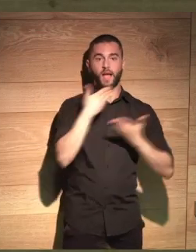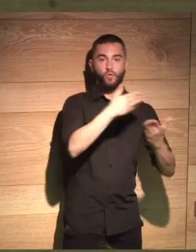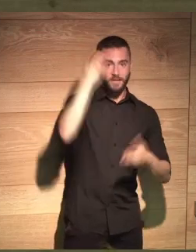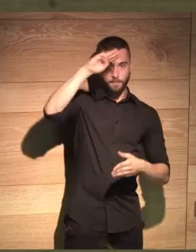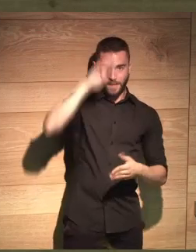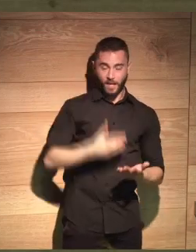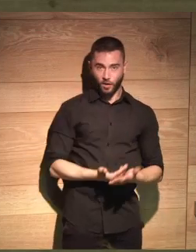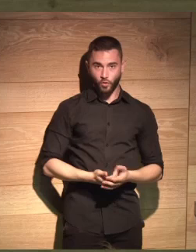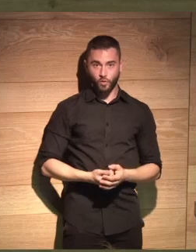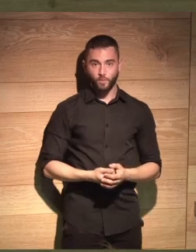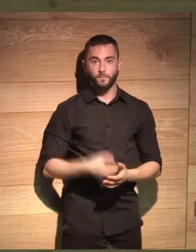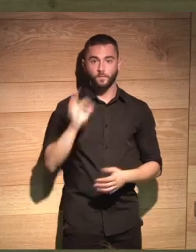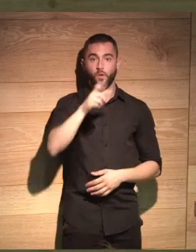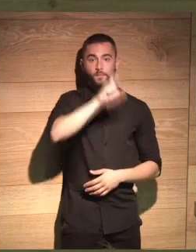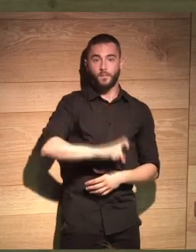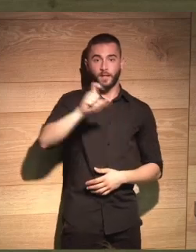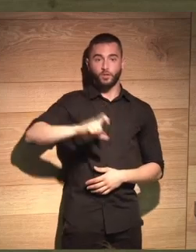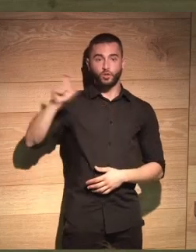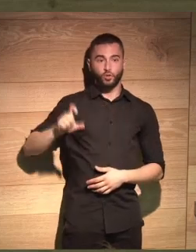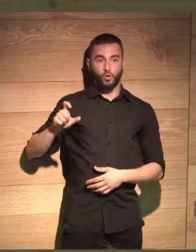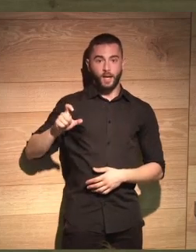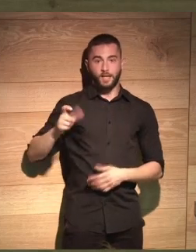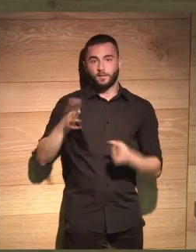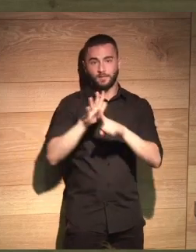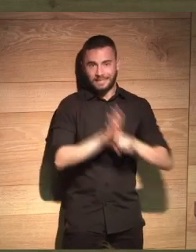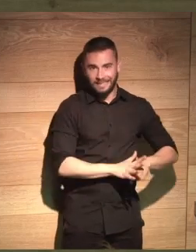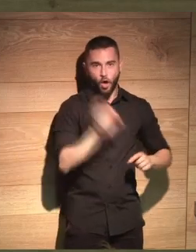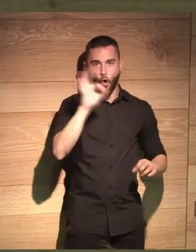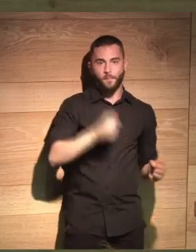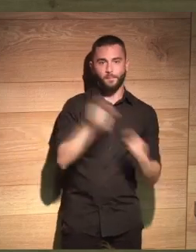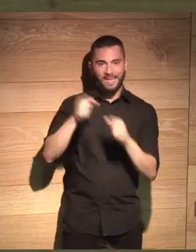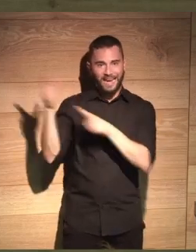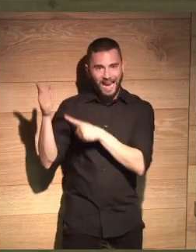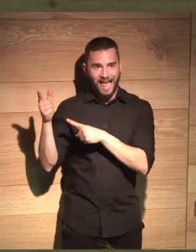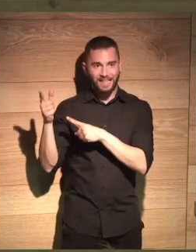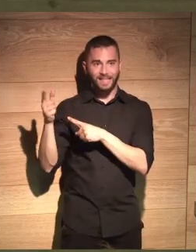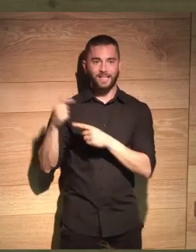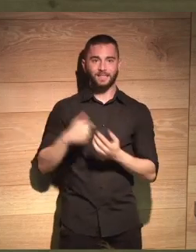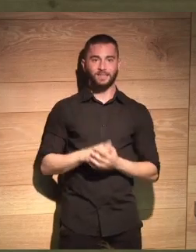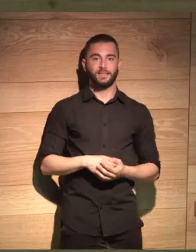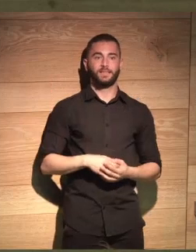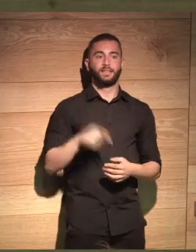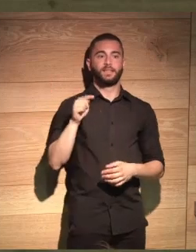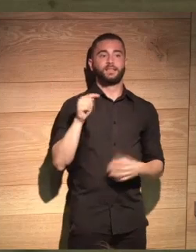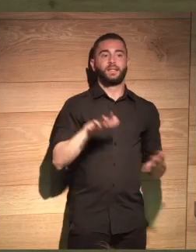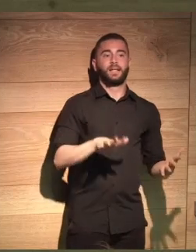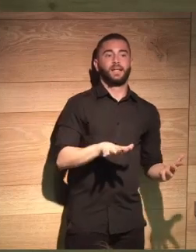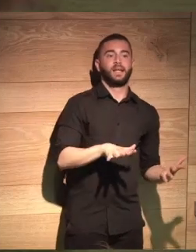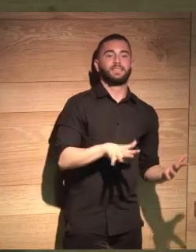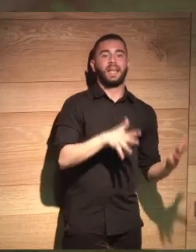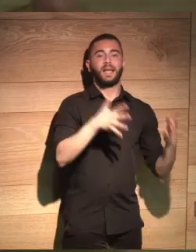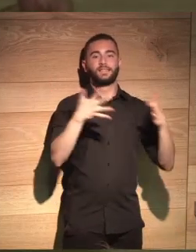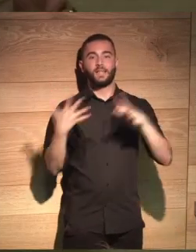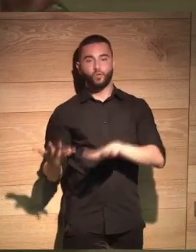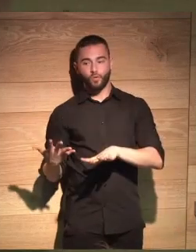México, gente con un estado de exiliados o de inmigrantes. Esa labor de traducción en la que has tenido que moverte de